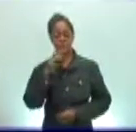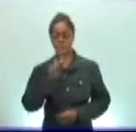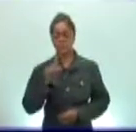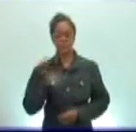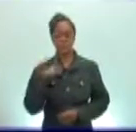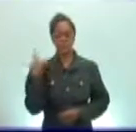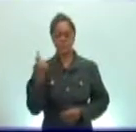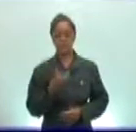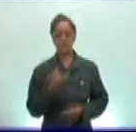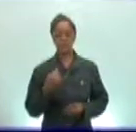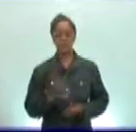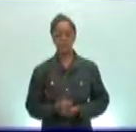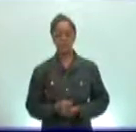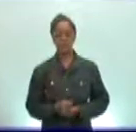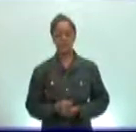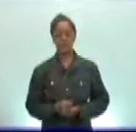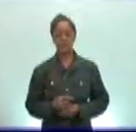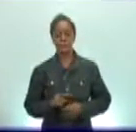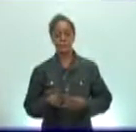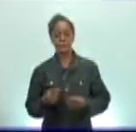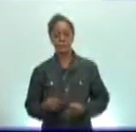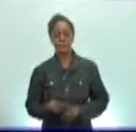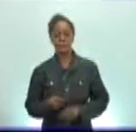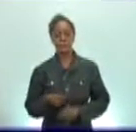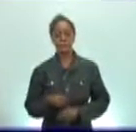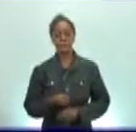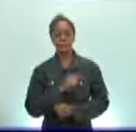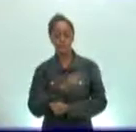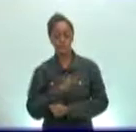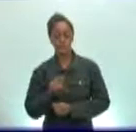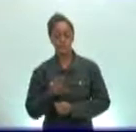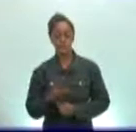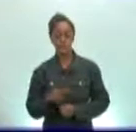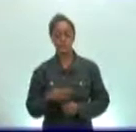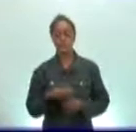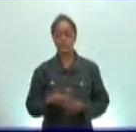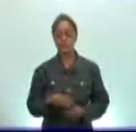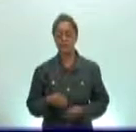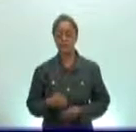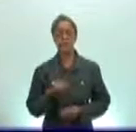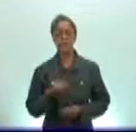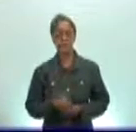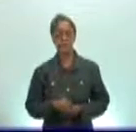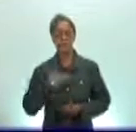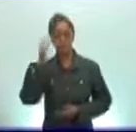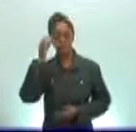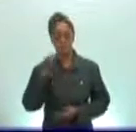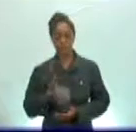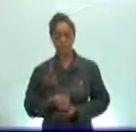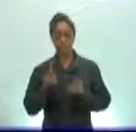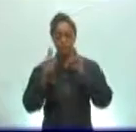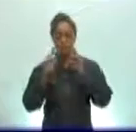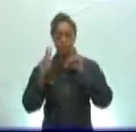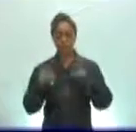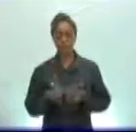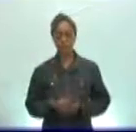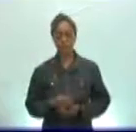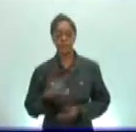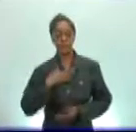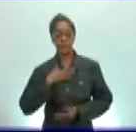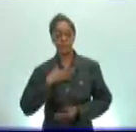entre nosotros, pero sus enseñanzas e intransigencia siguen vivas. Es para